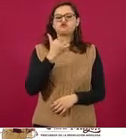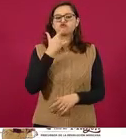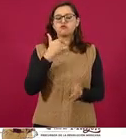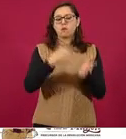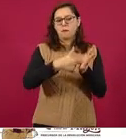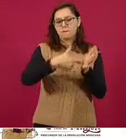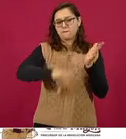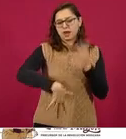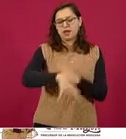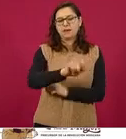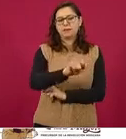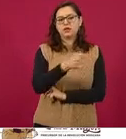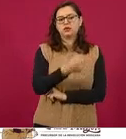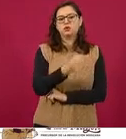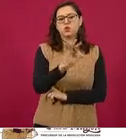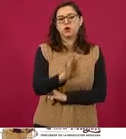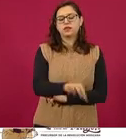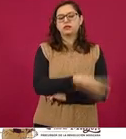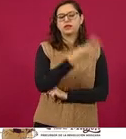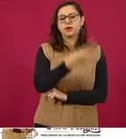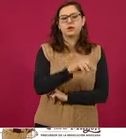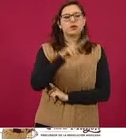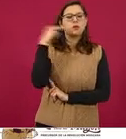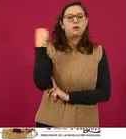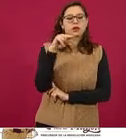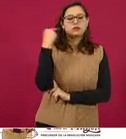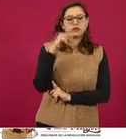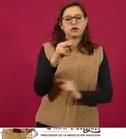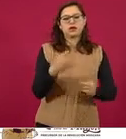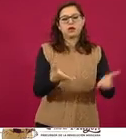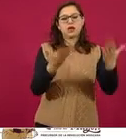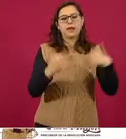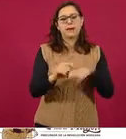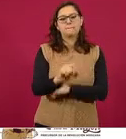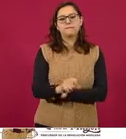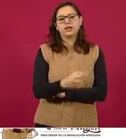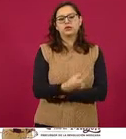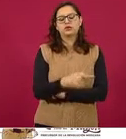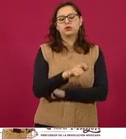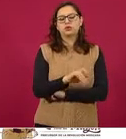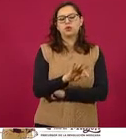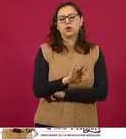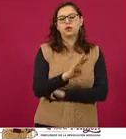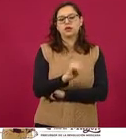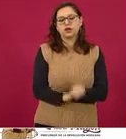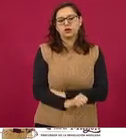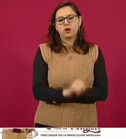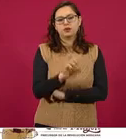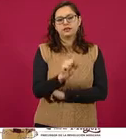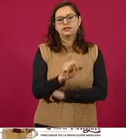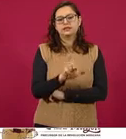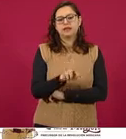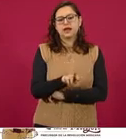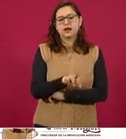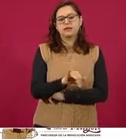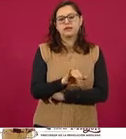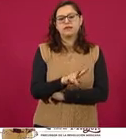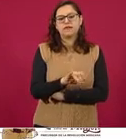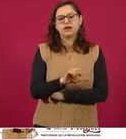21.44 de franquicia Pemex en Veracruz, Veracruz, y 21.49 de Servifácil en